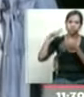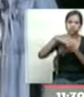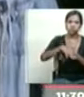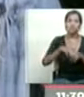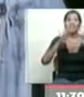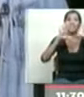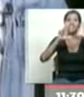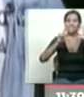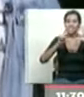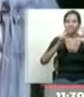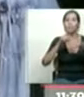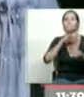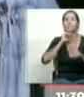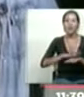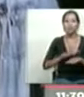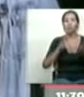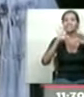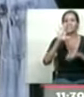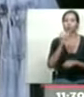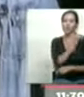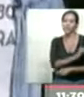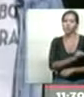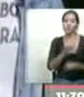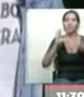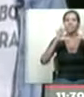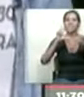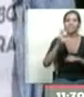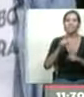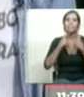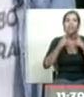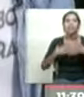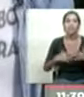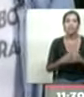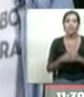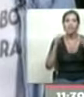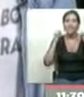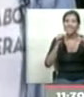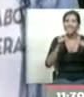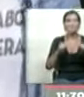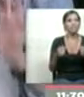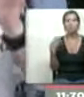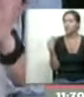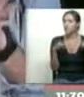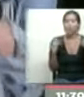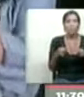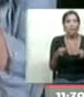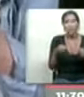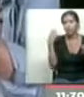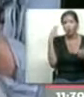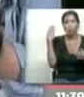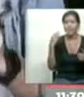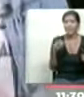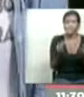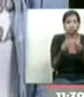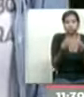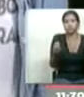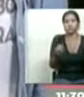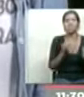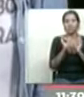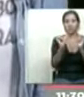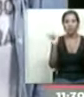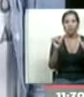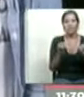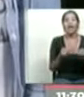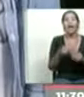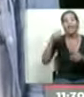muertos, 5 heridos y 13 desaparecidos en Rosas, Cauca. Esta es la clásica tragedia colombiana que, como tantas, ya ha sido anunciada. A las